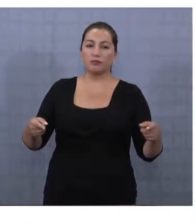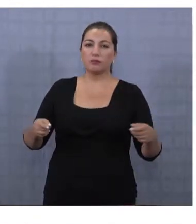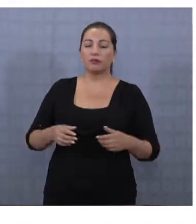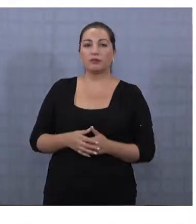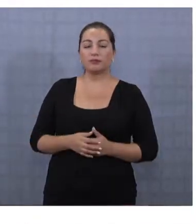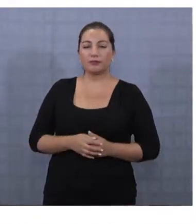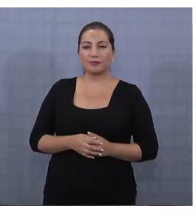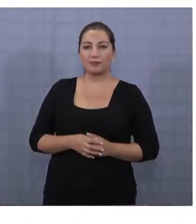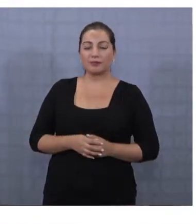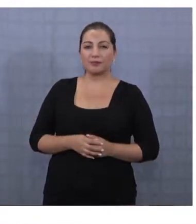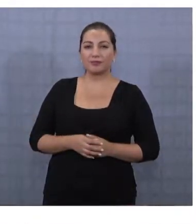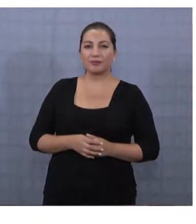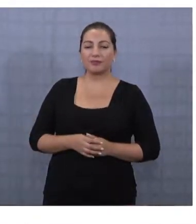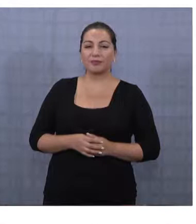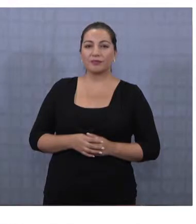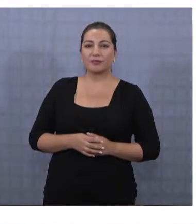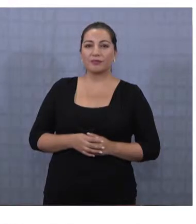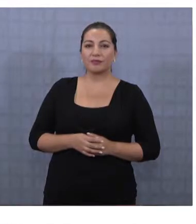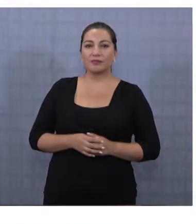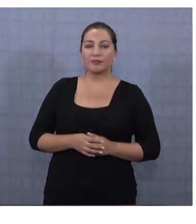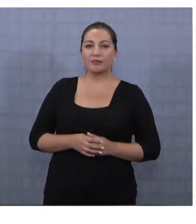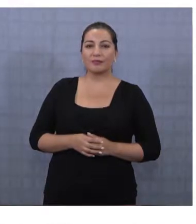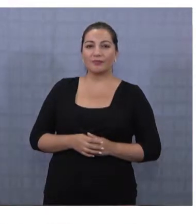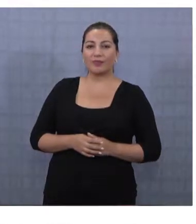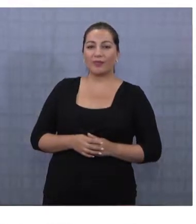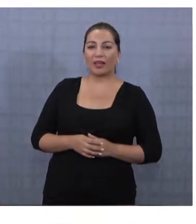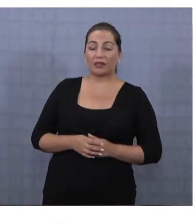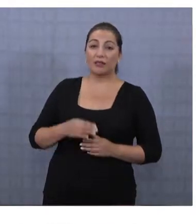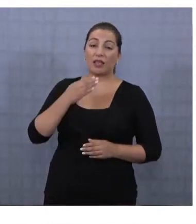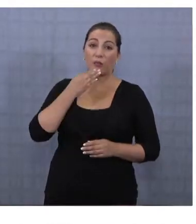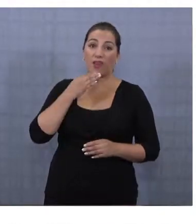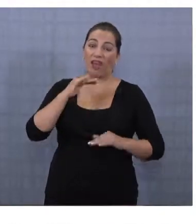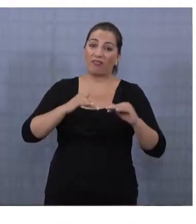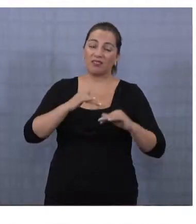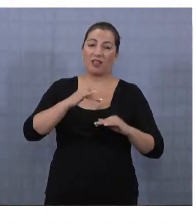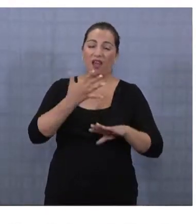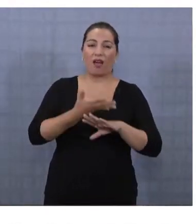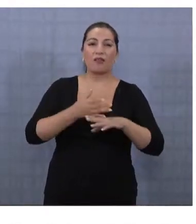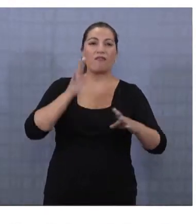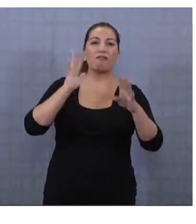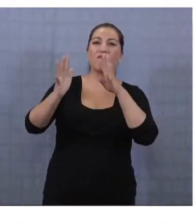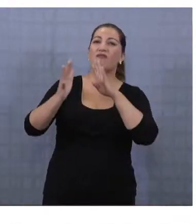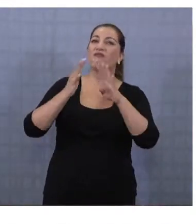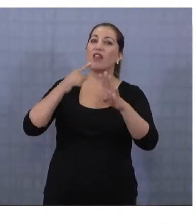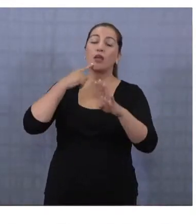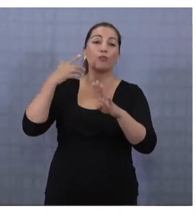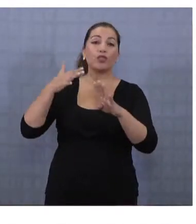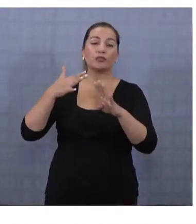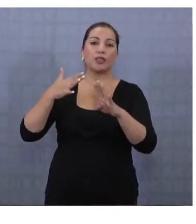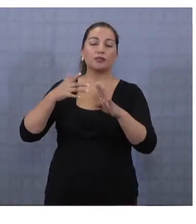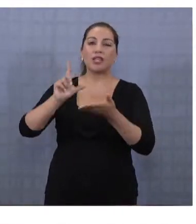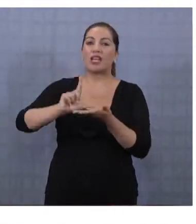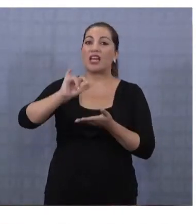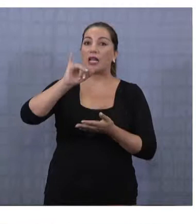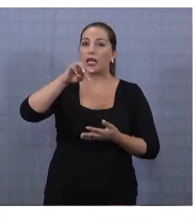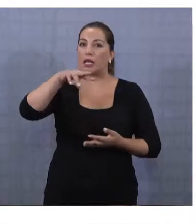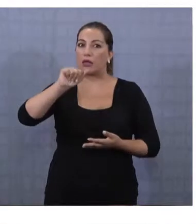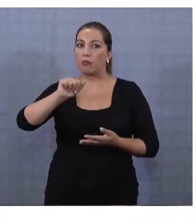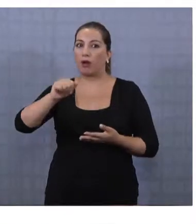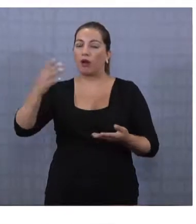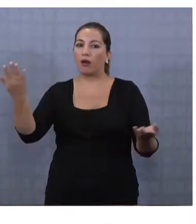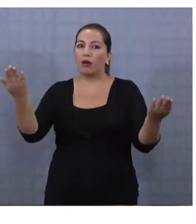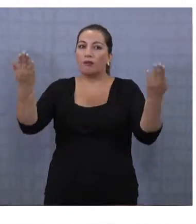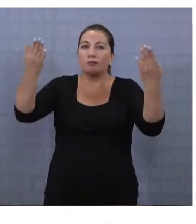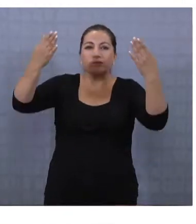Aún así que hayan cerrado algunas galerías importantes en Lima, el circuito de artistas